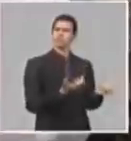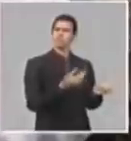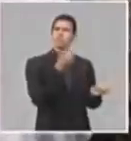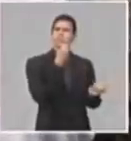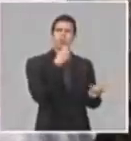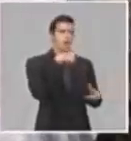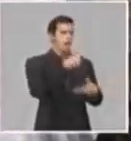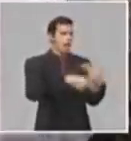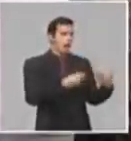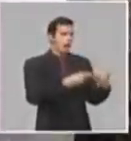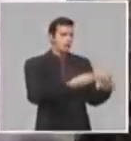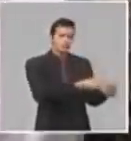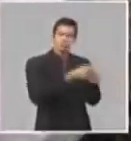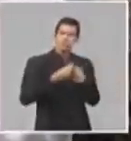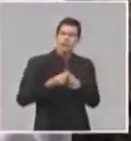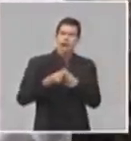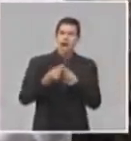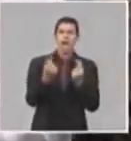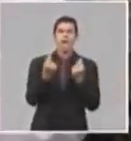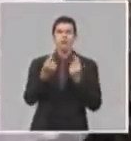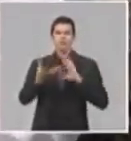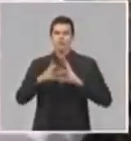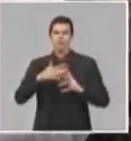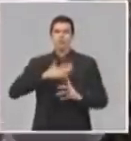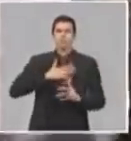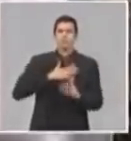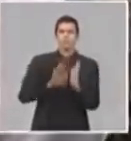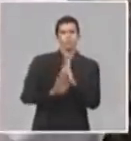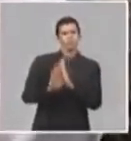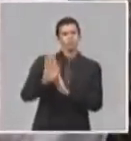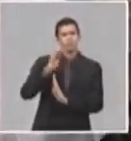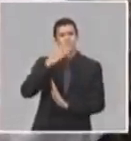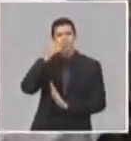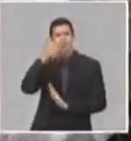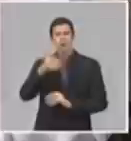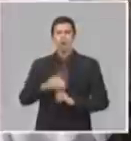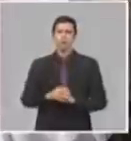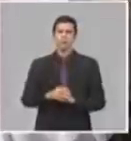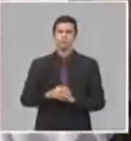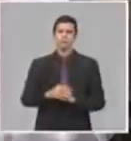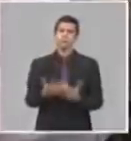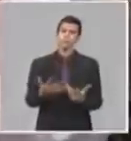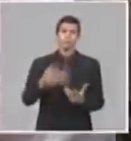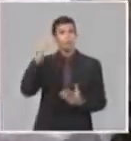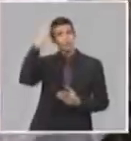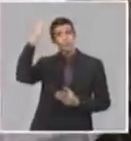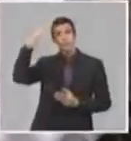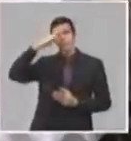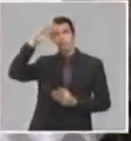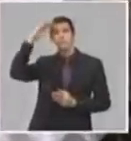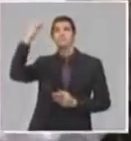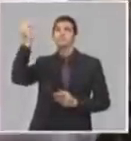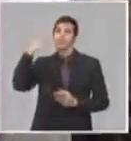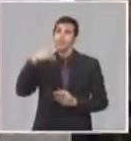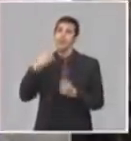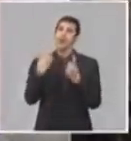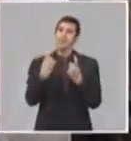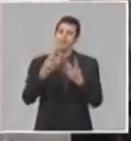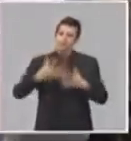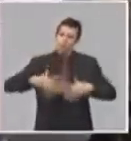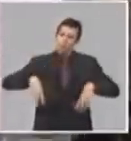oferta. Entonces, hay que crear condiciones para ello, porque, repito, la tarea de nosotros, y pues, el presidente lo decía, nosotros